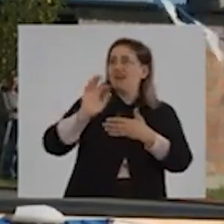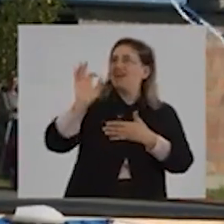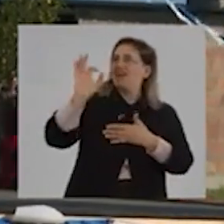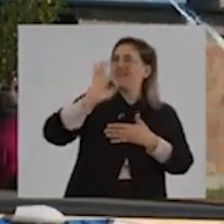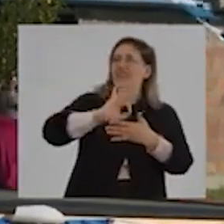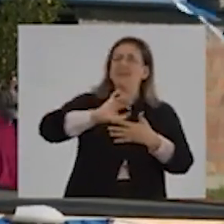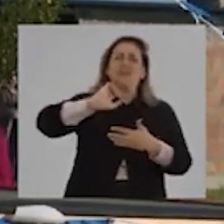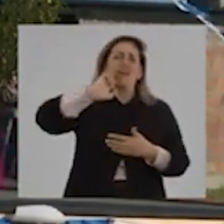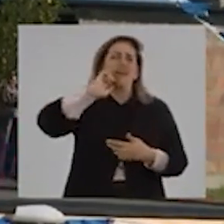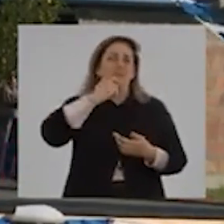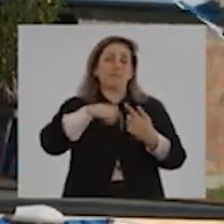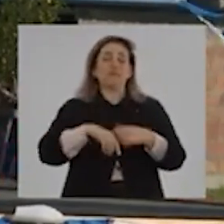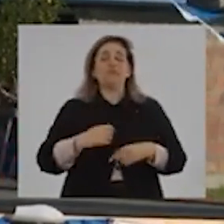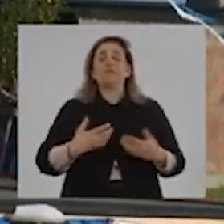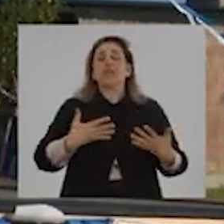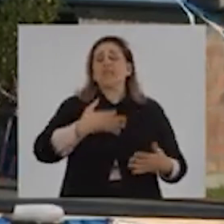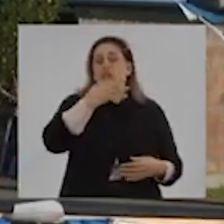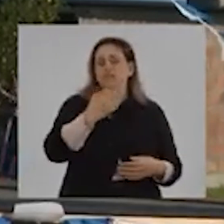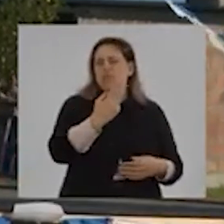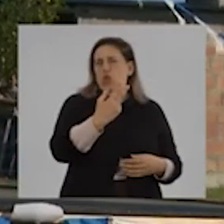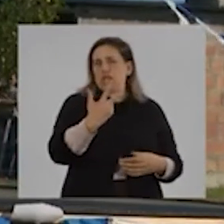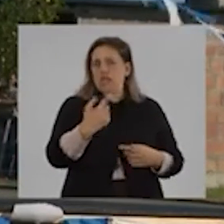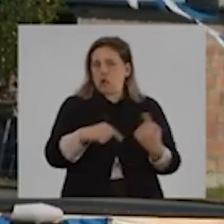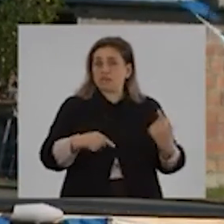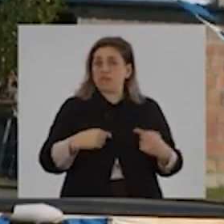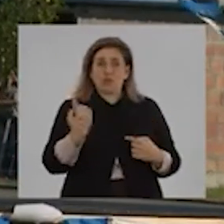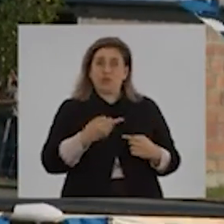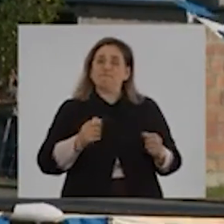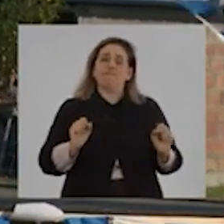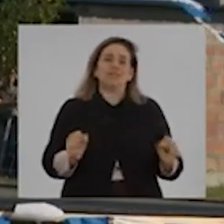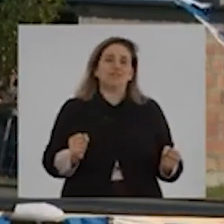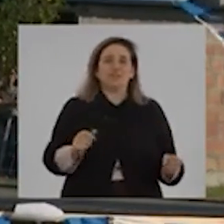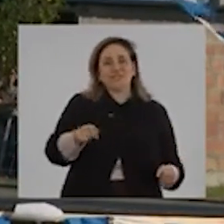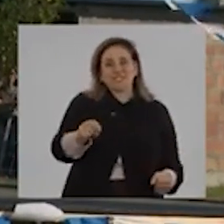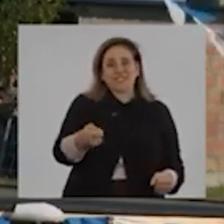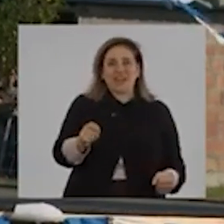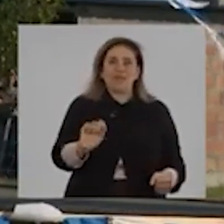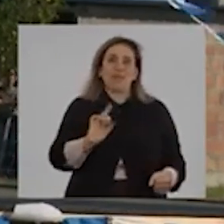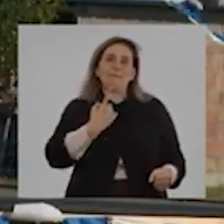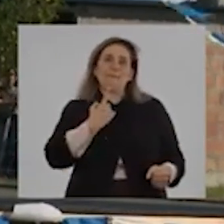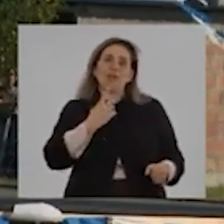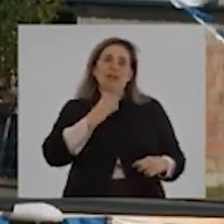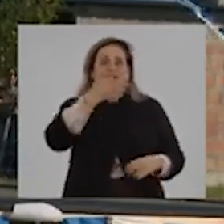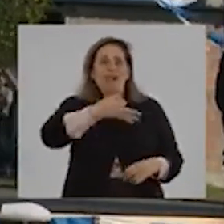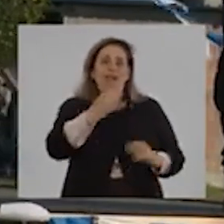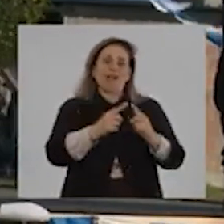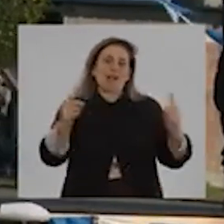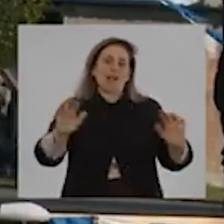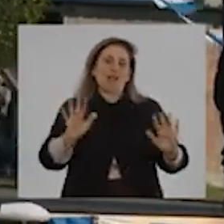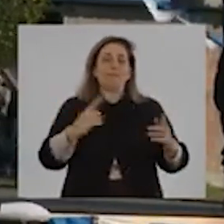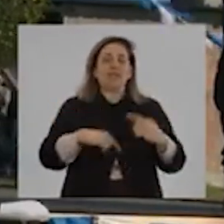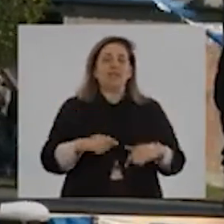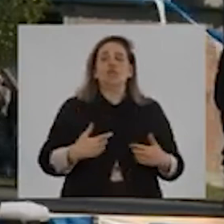Destacar dos o tres cosas porque los participantes están ansiosos porque le den la llave y los políticos dejen de hablar. Y lo entiendo, pero quiero dejar